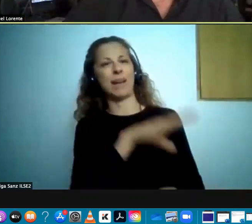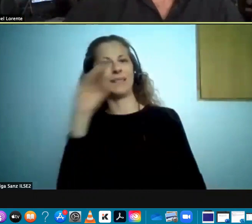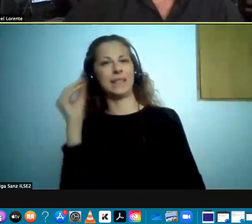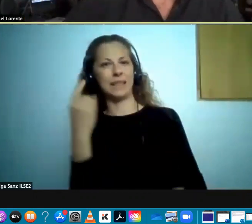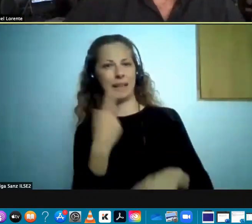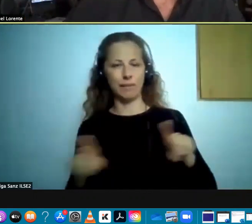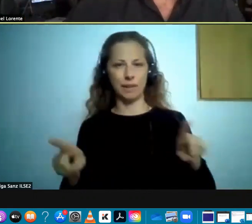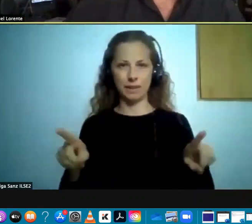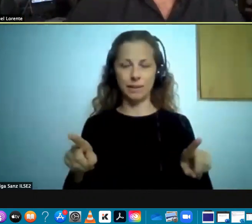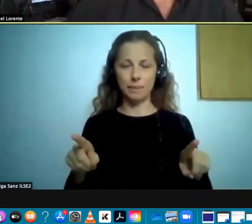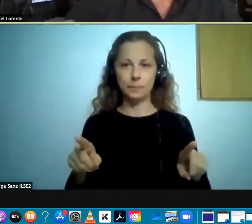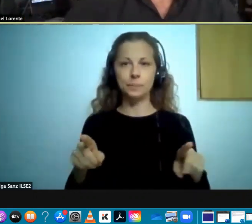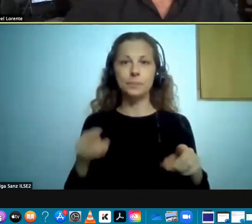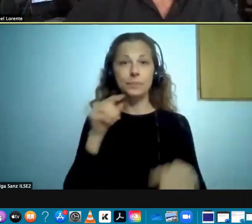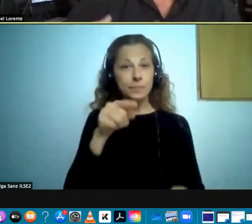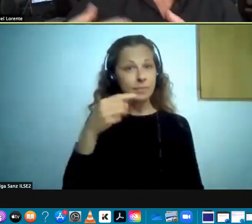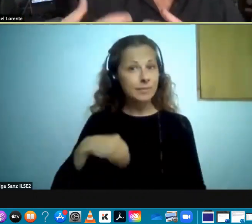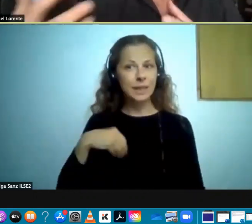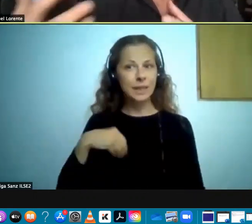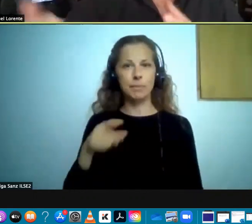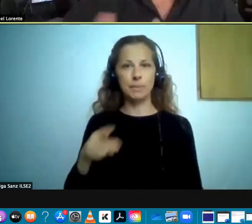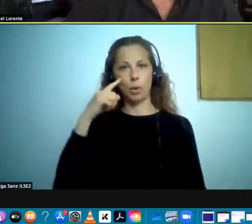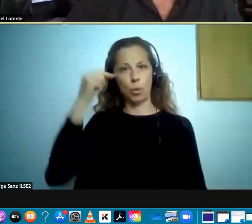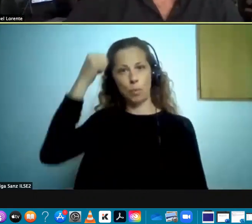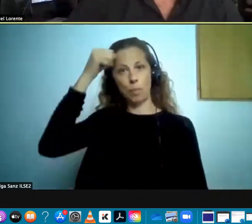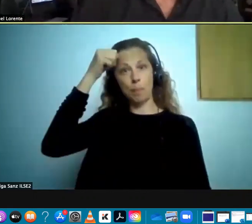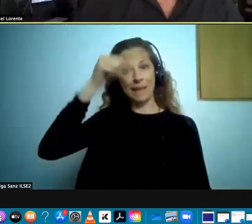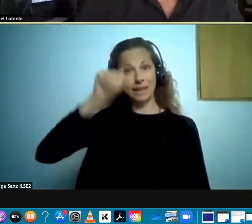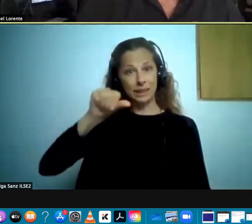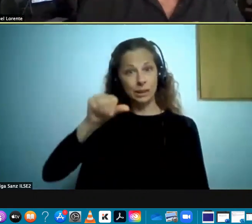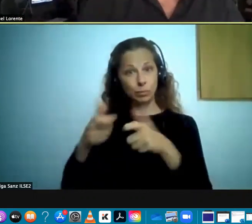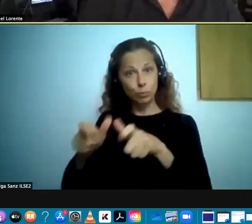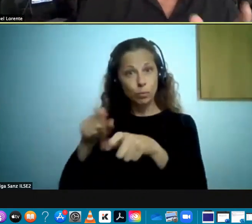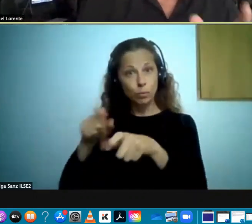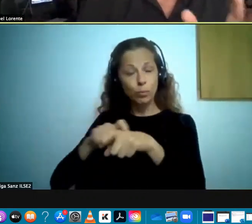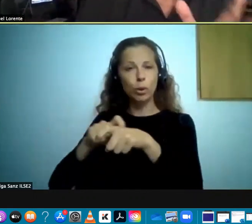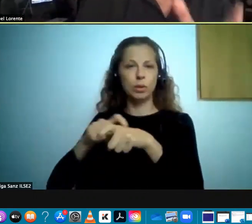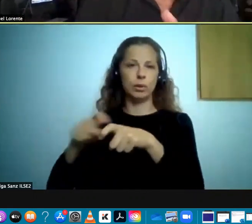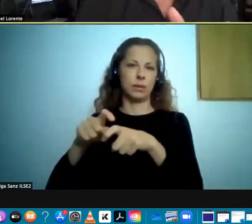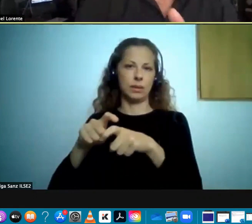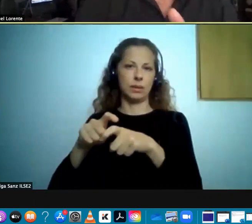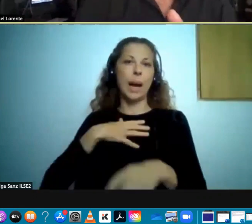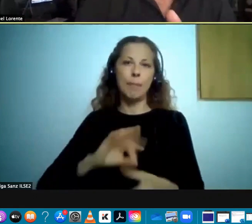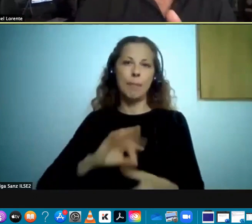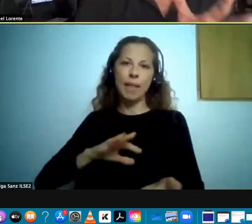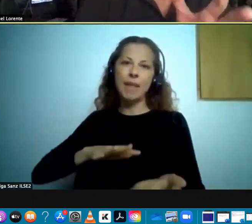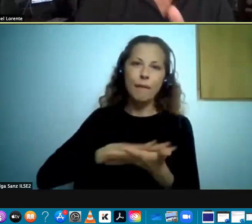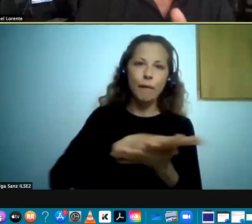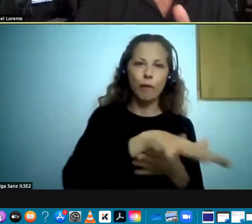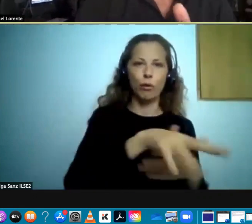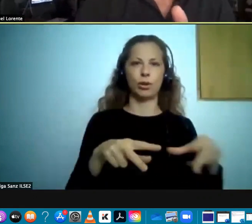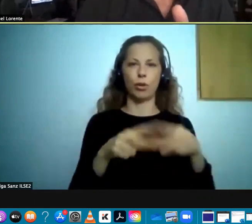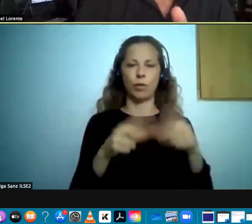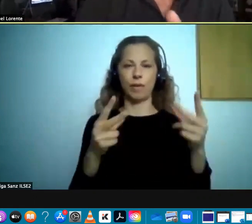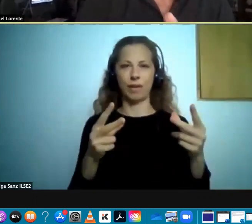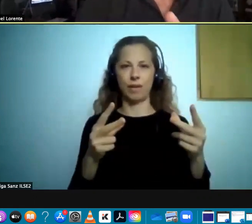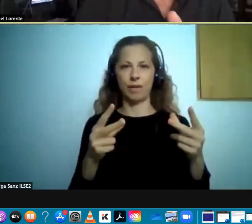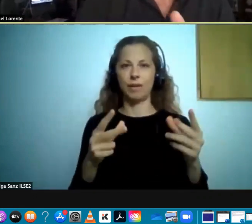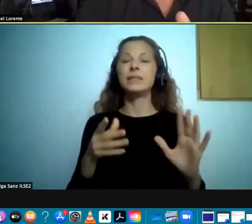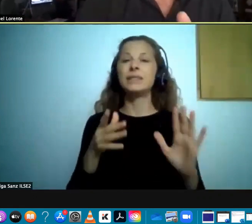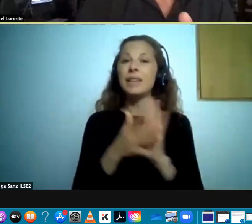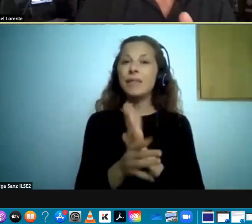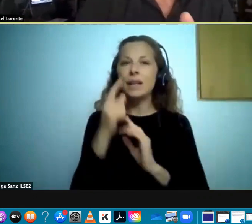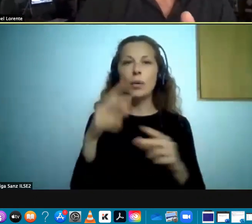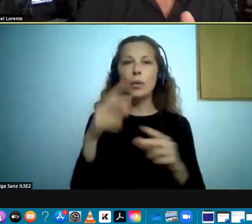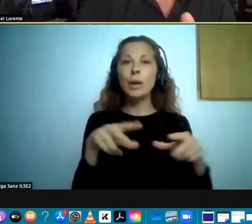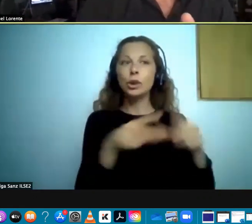Y eso es algo que el machismo utiliza con esa capacidad de influir y que al final condiciona por completo el posicionamiento de la